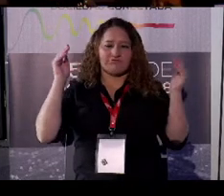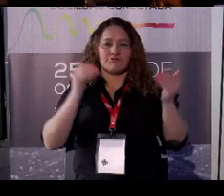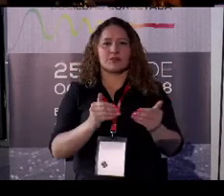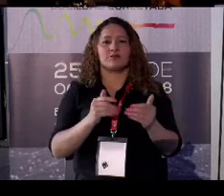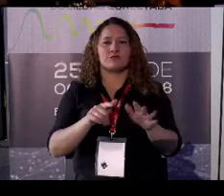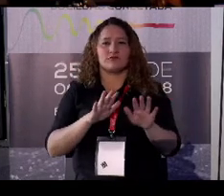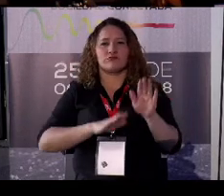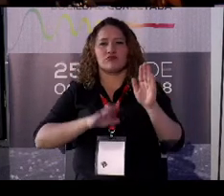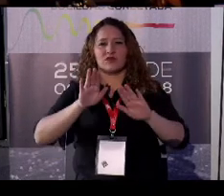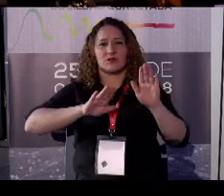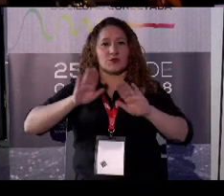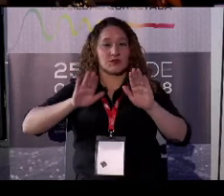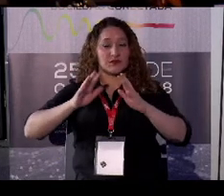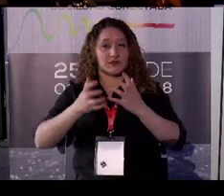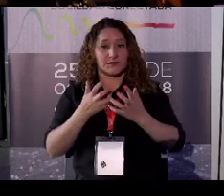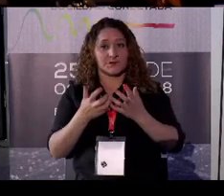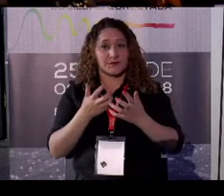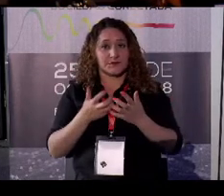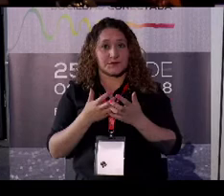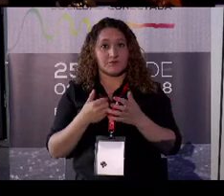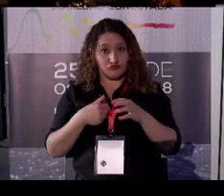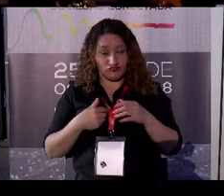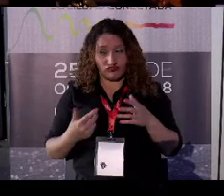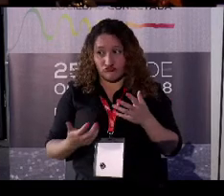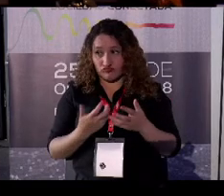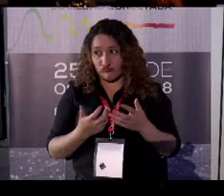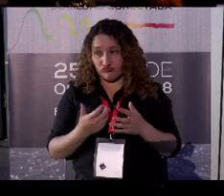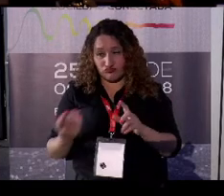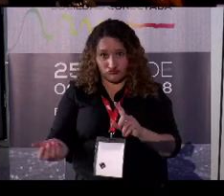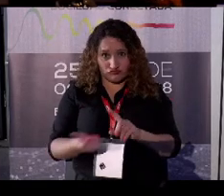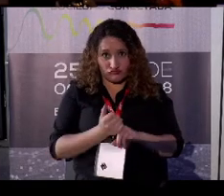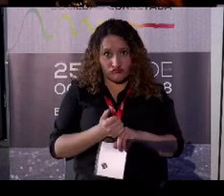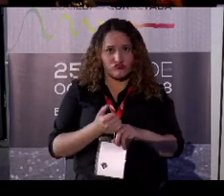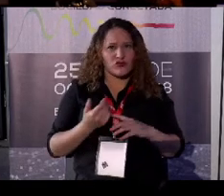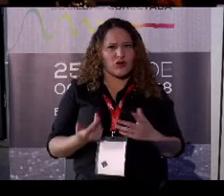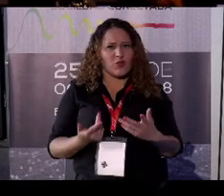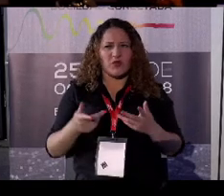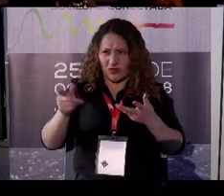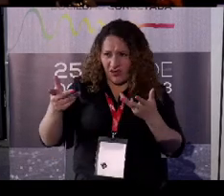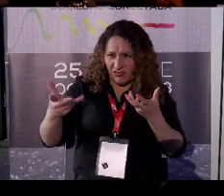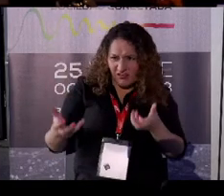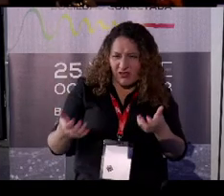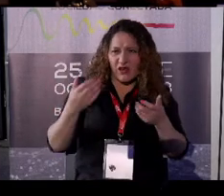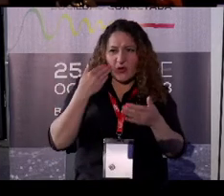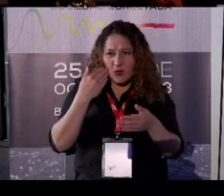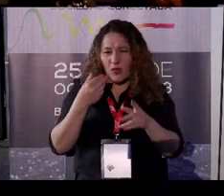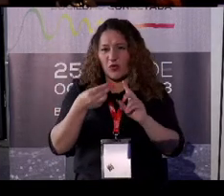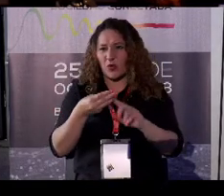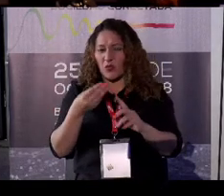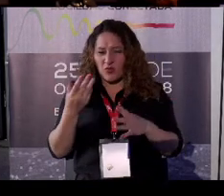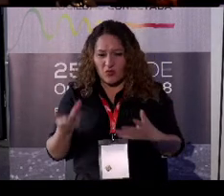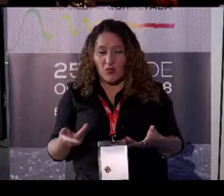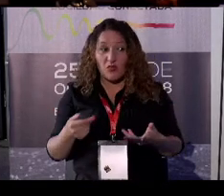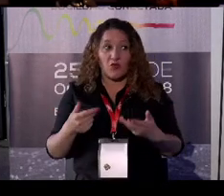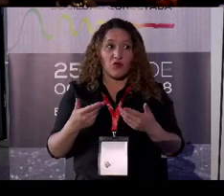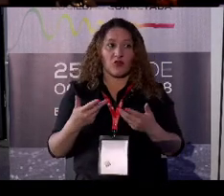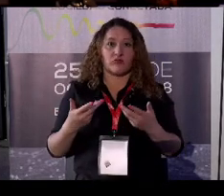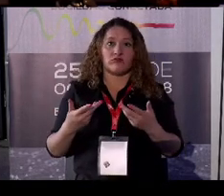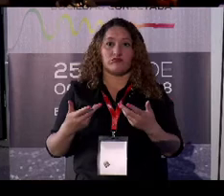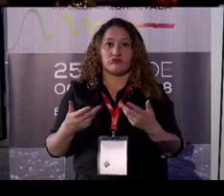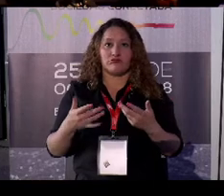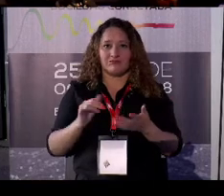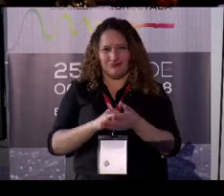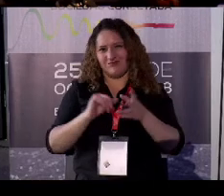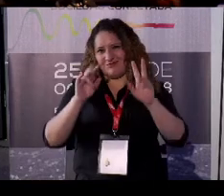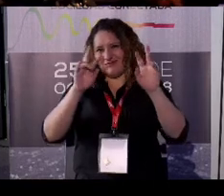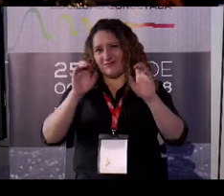puedo encontrar un mecanismo por el cual usted me diga a mí qué es lo que quiere, cómo lo quiere, cuándo lo quiere, todo eso en términos